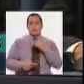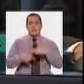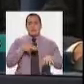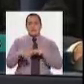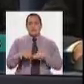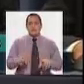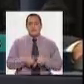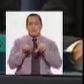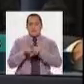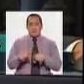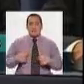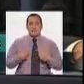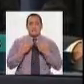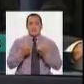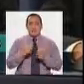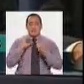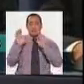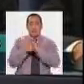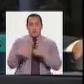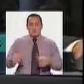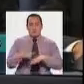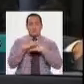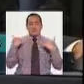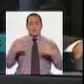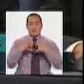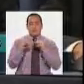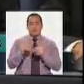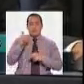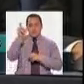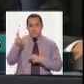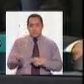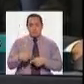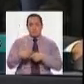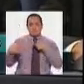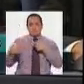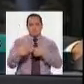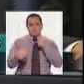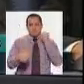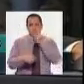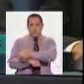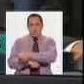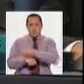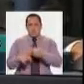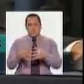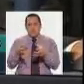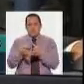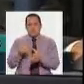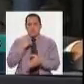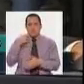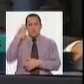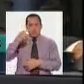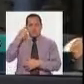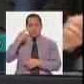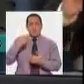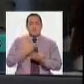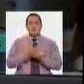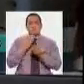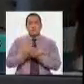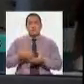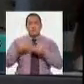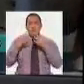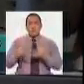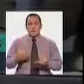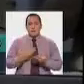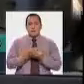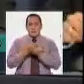es tratar de destruir al adversario político. Y en ese sentido, ratificar que